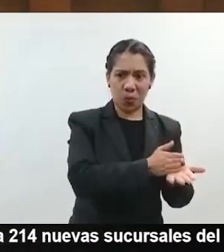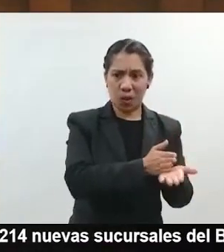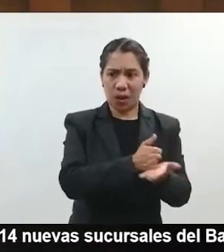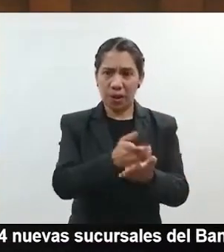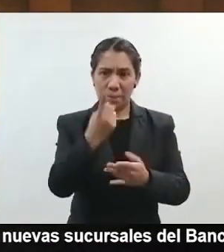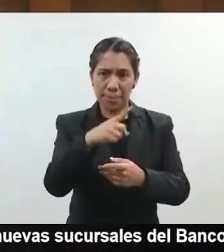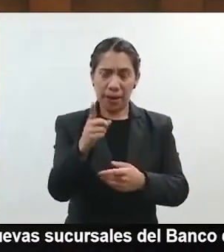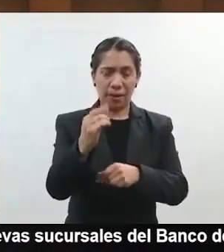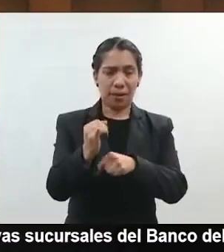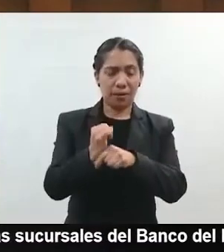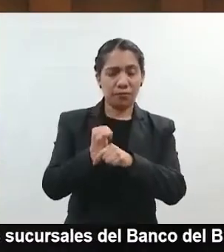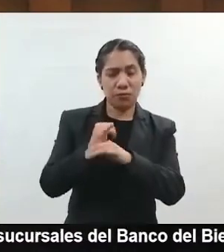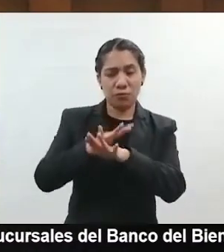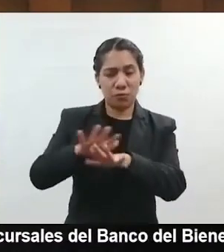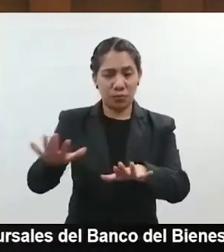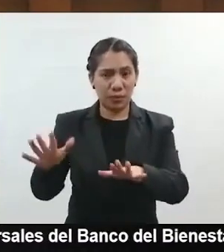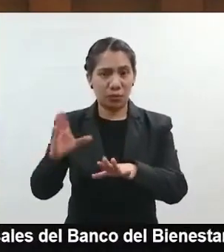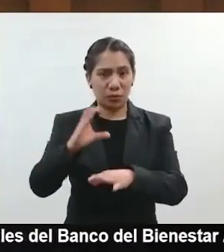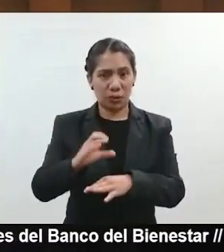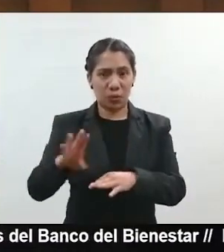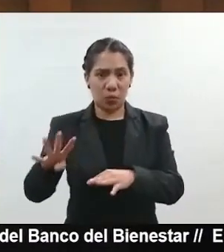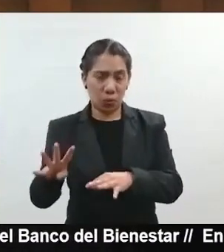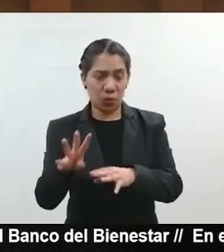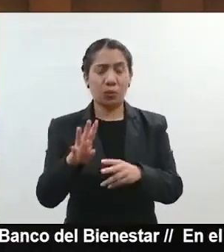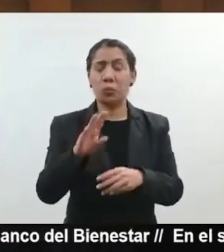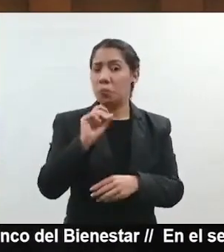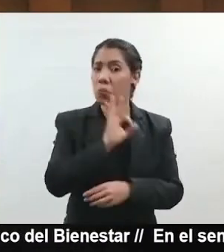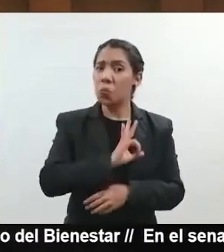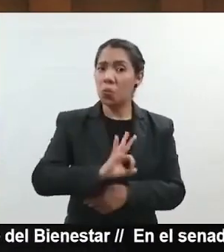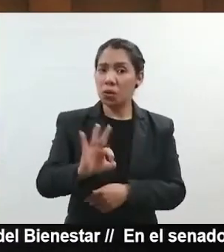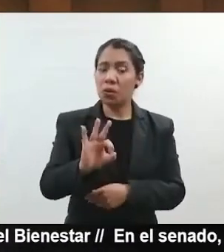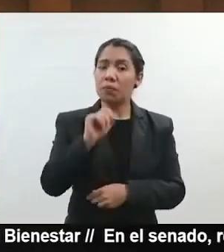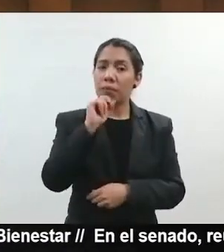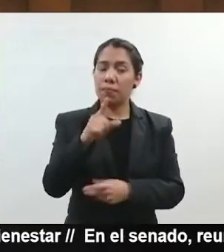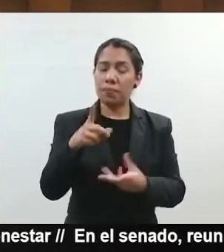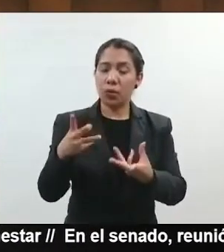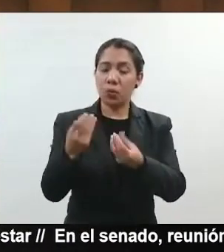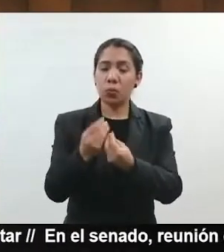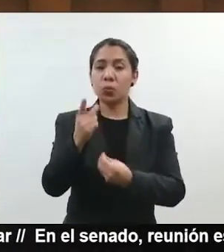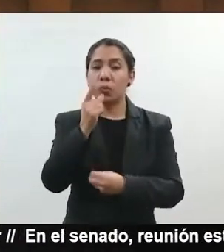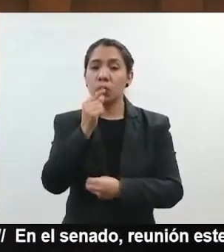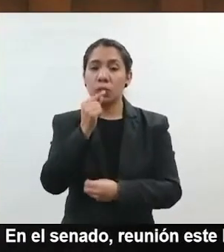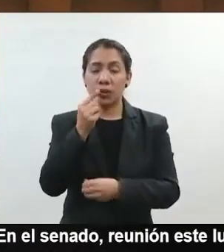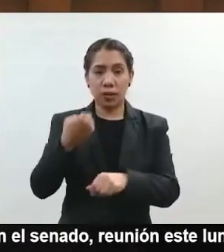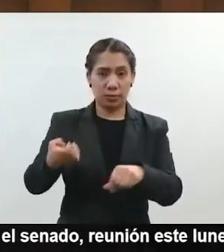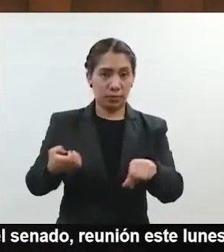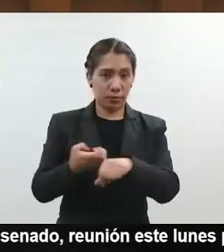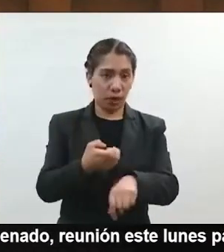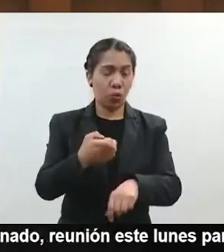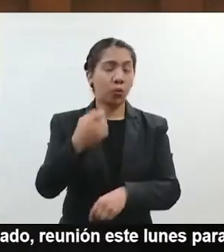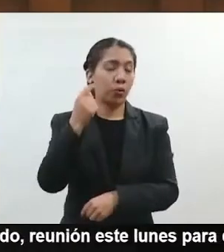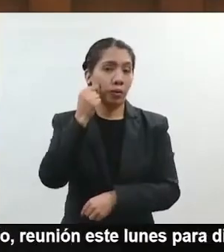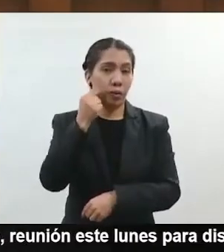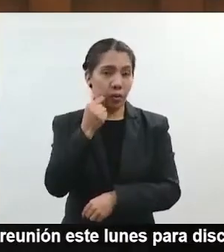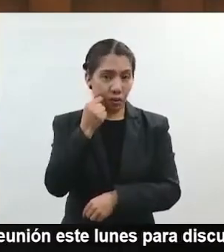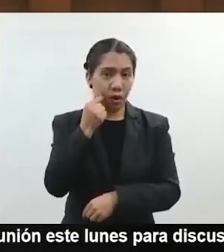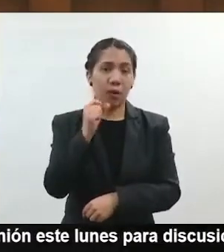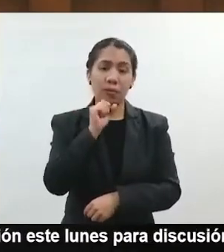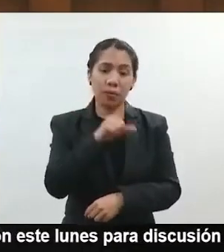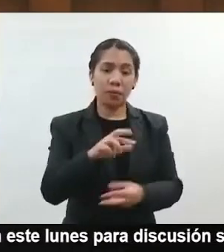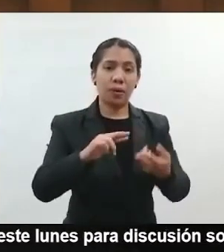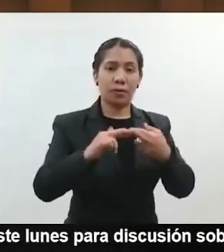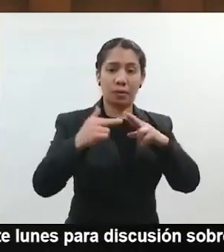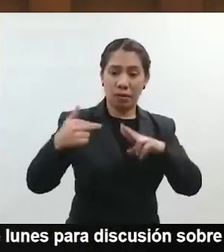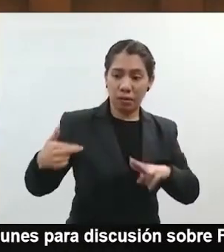a información que se manejaba por la Policía Estatal, la relación con personas que trabajaban